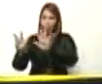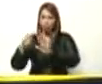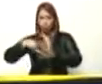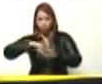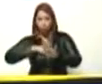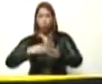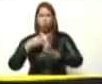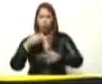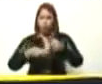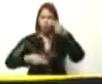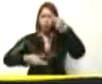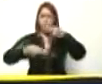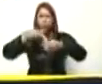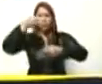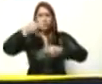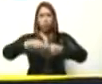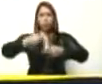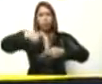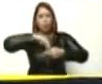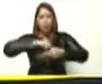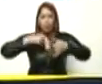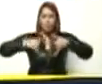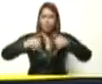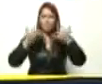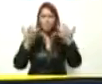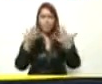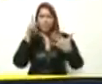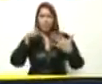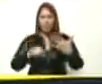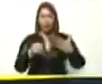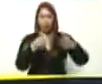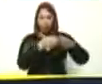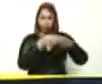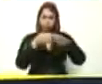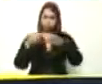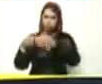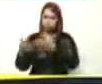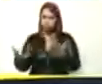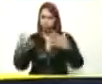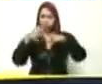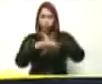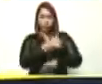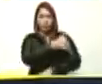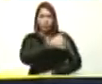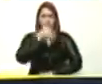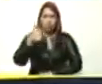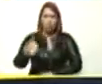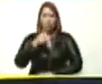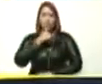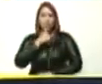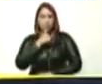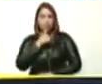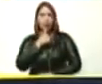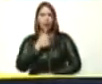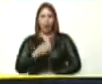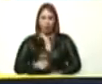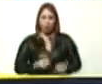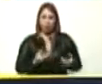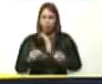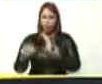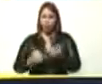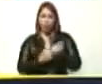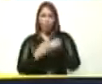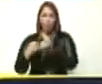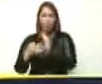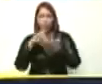construyendo, con nuestras manos, la fuimos construyendo, colectivamente, cada quien, aportando, en su barrio, en su